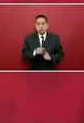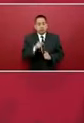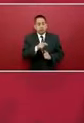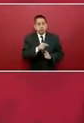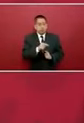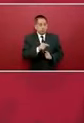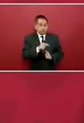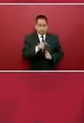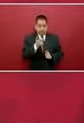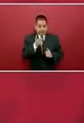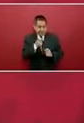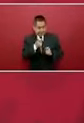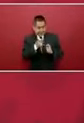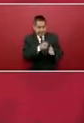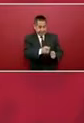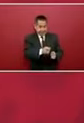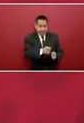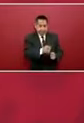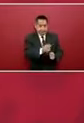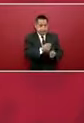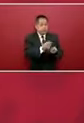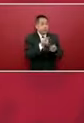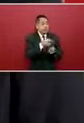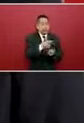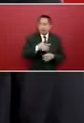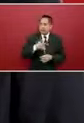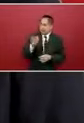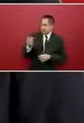entregarle esos recursos a